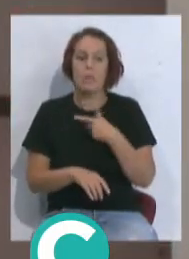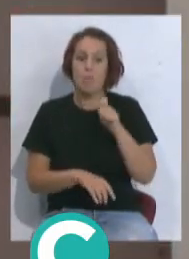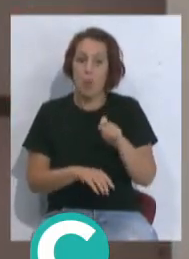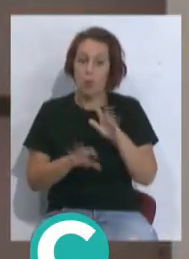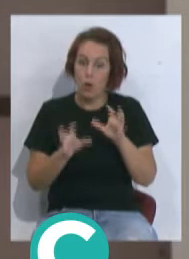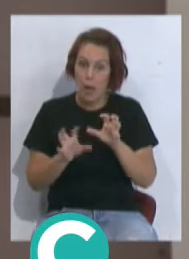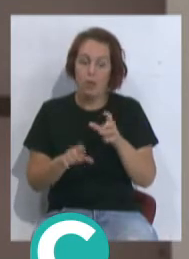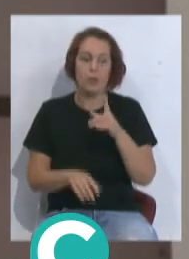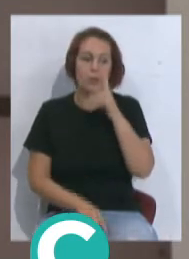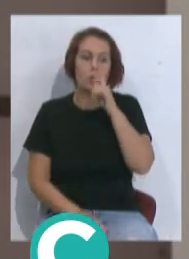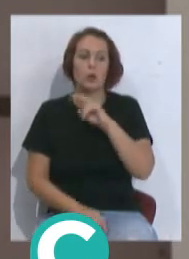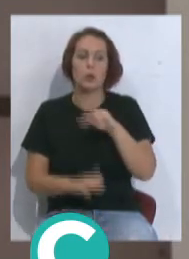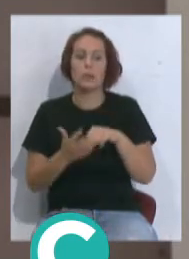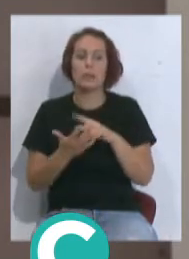fue